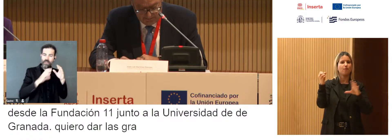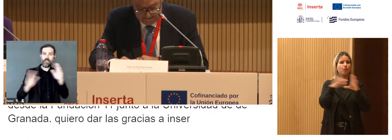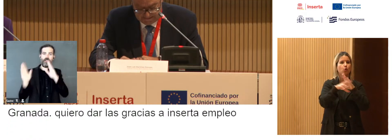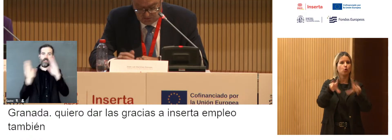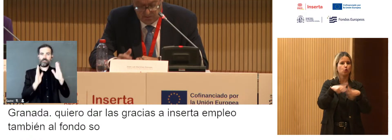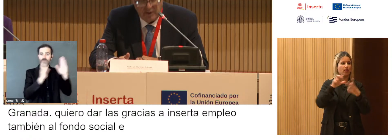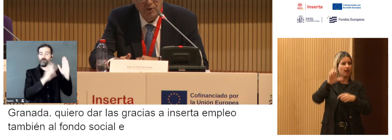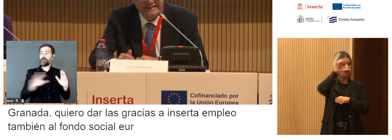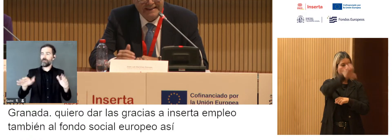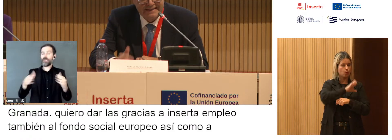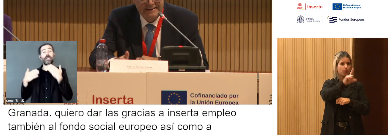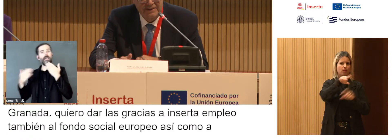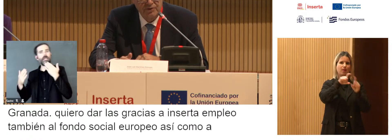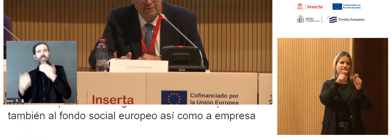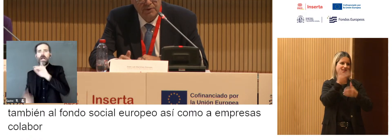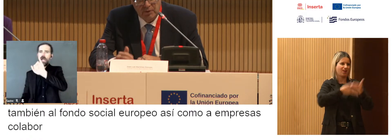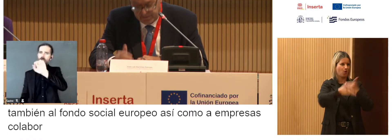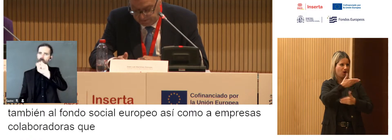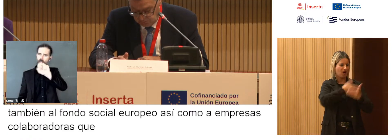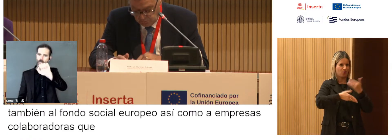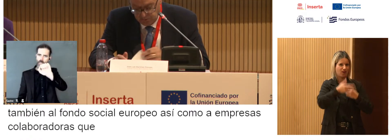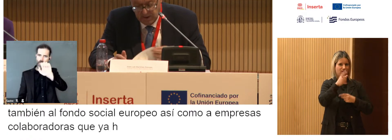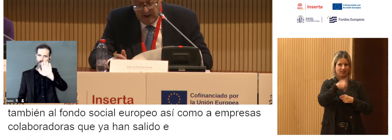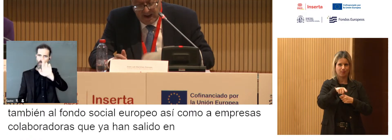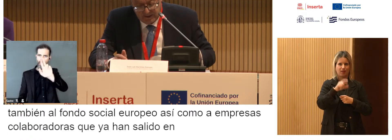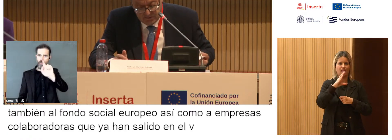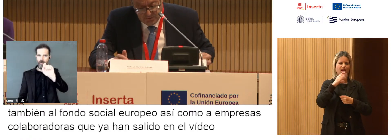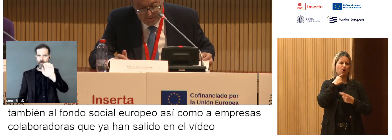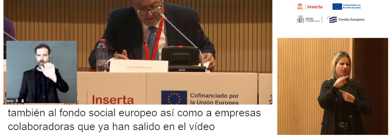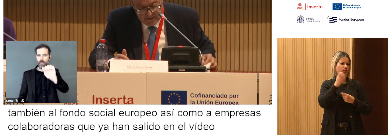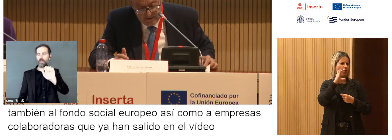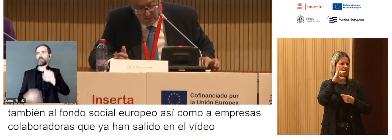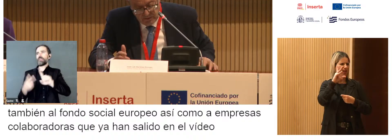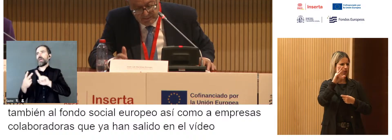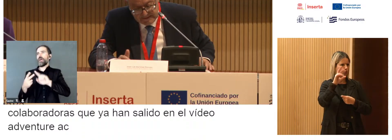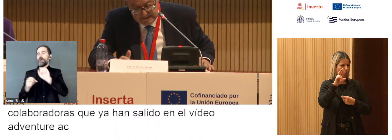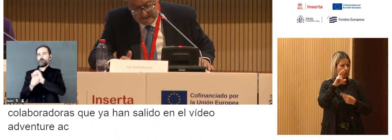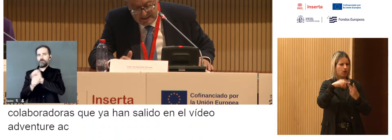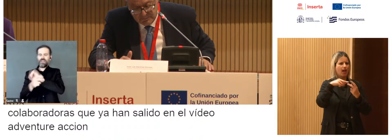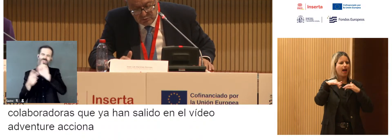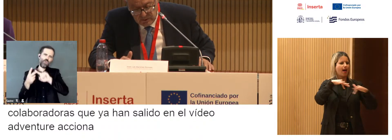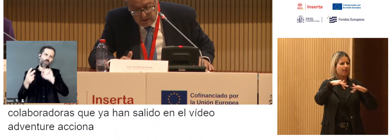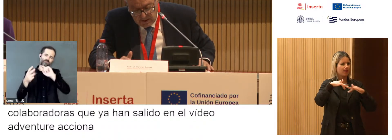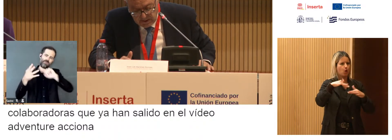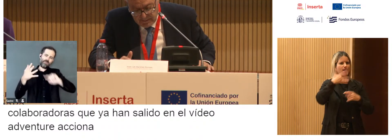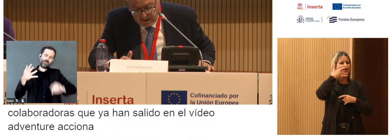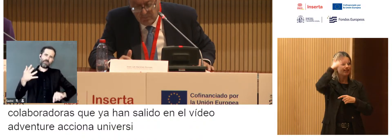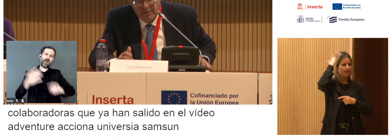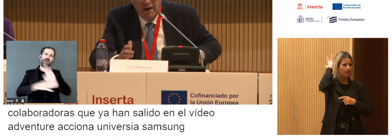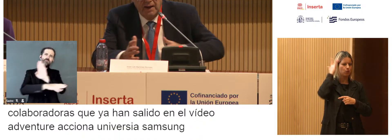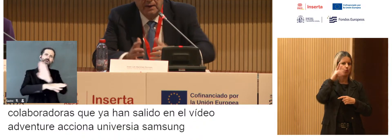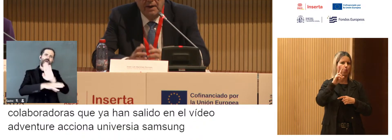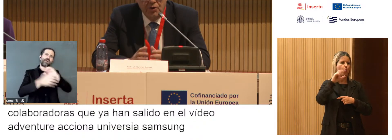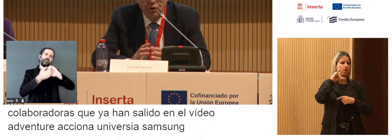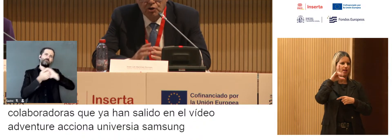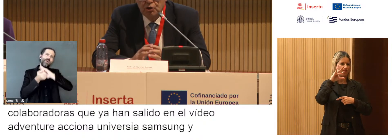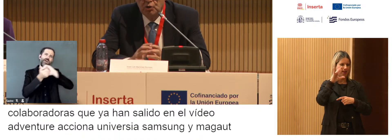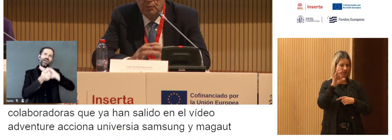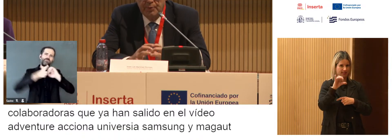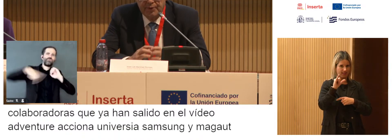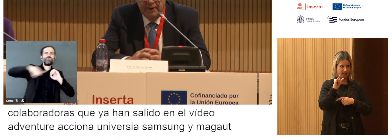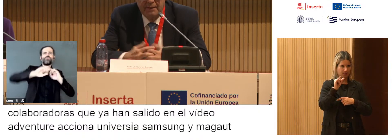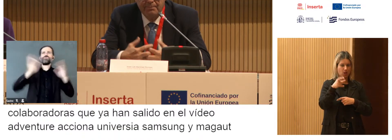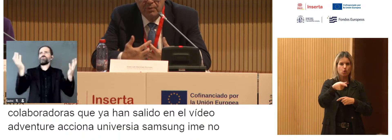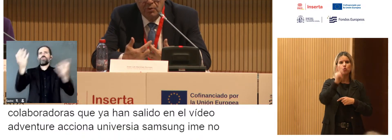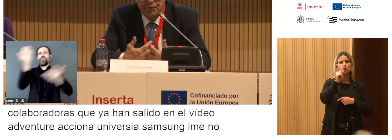como a empresas colaboradoras que ya han salido en el vídeo, Accenture, Acciona, Universia, Samsung y McGraw Hill. No